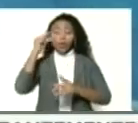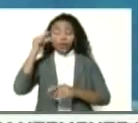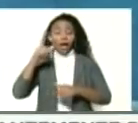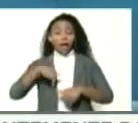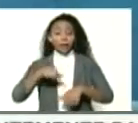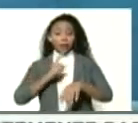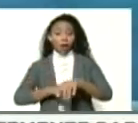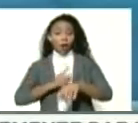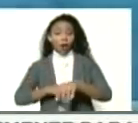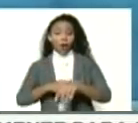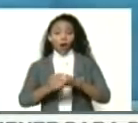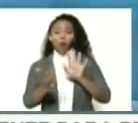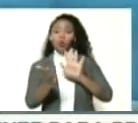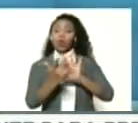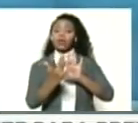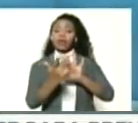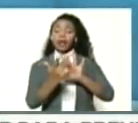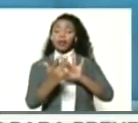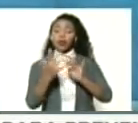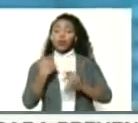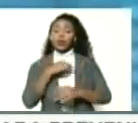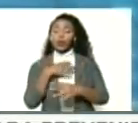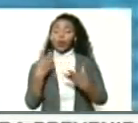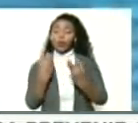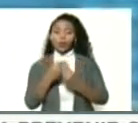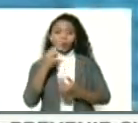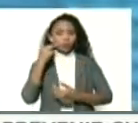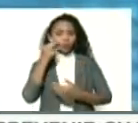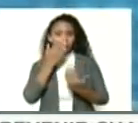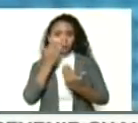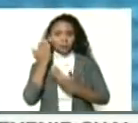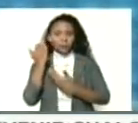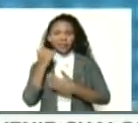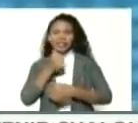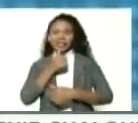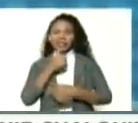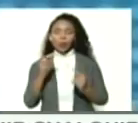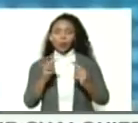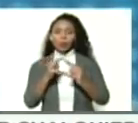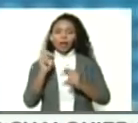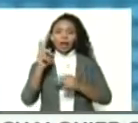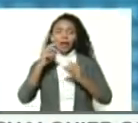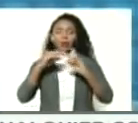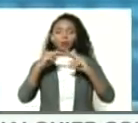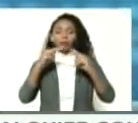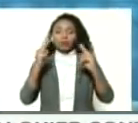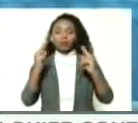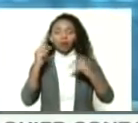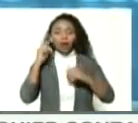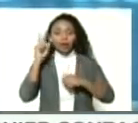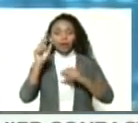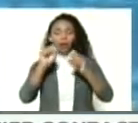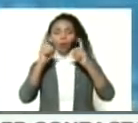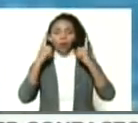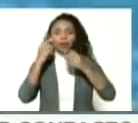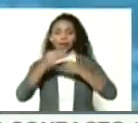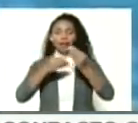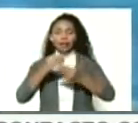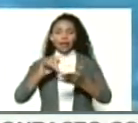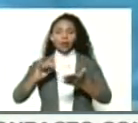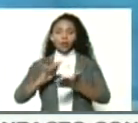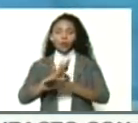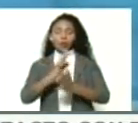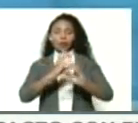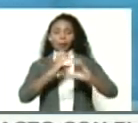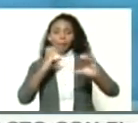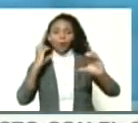A esta hora establecemos un contacto con nuestro compañero Baker Díaz, quien se encuentra en el puerto de La Guaira, donde se lleva a cabo la salida del